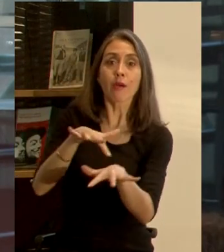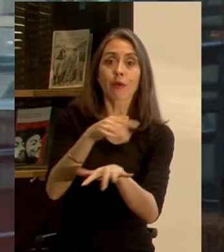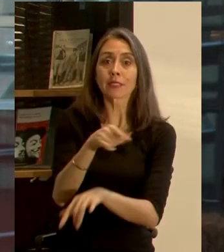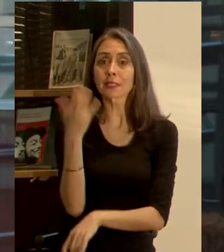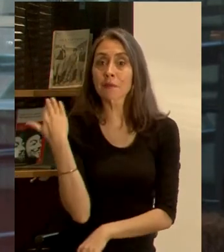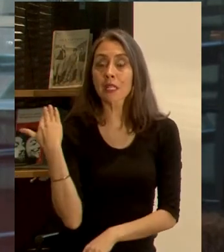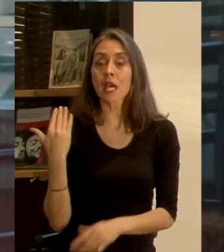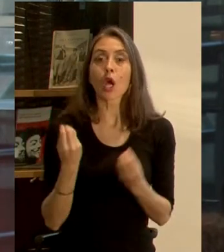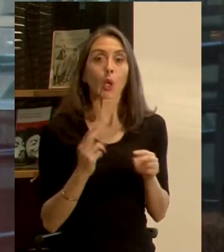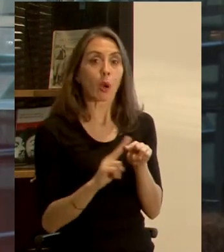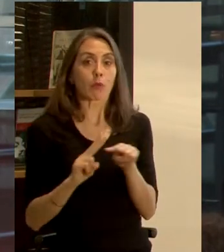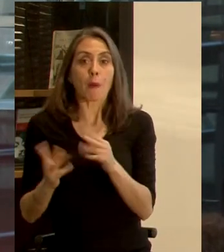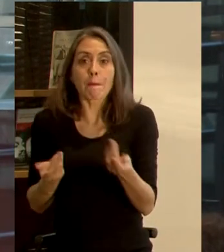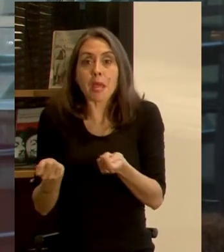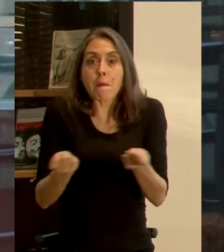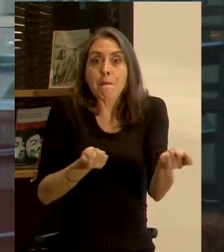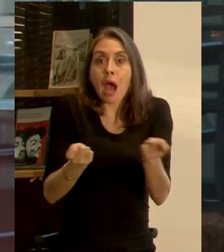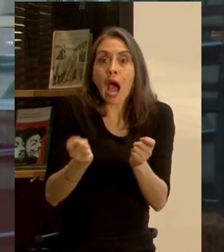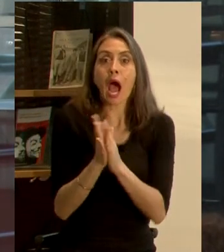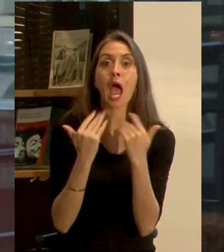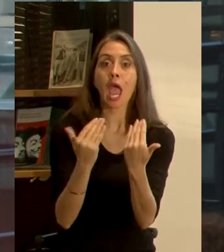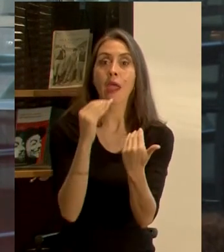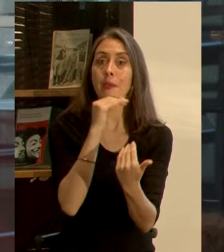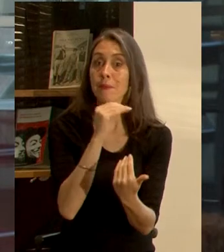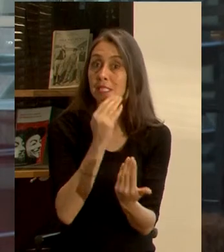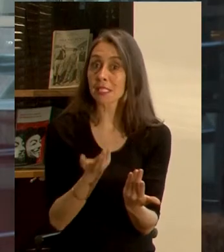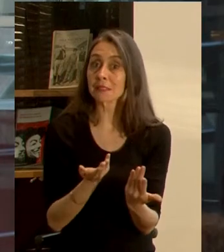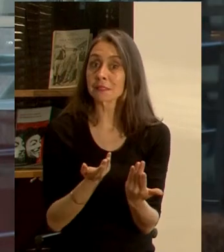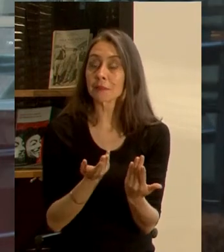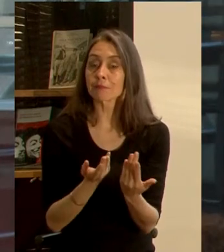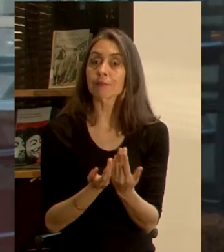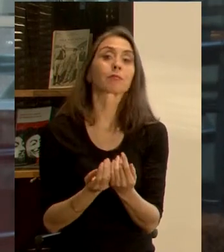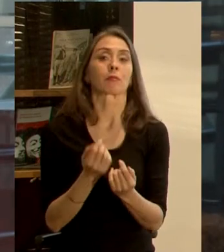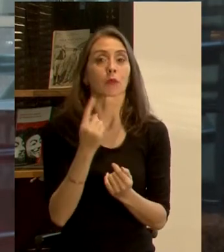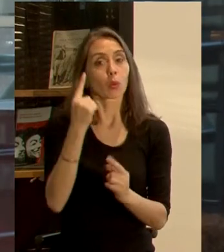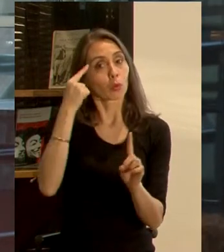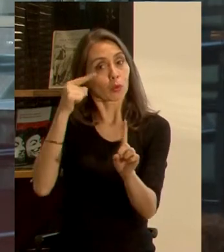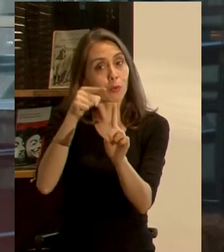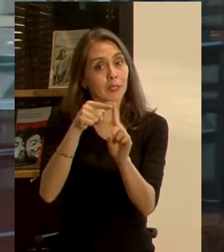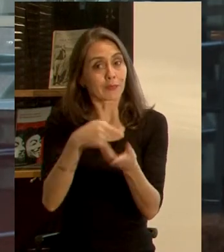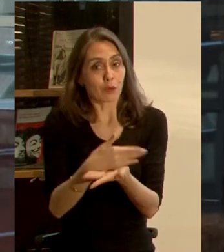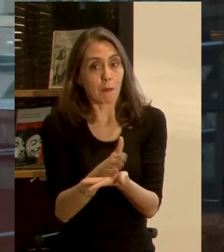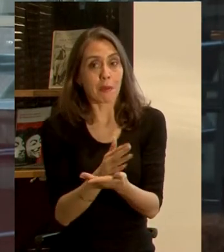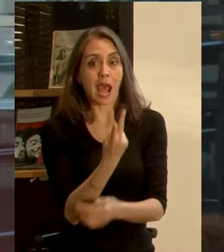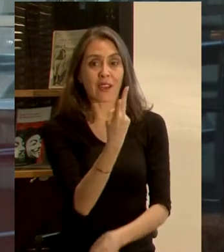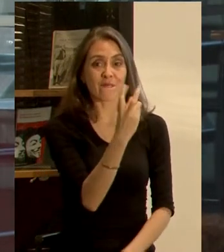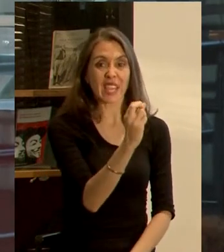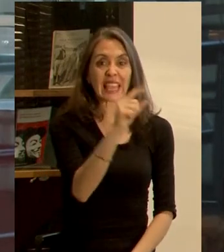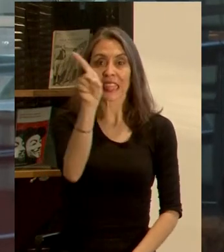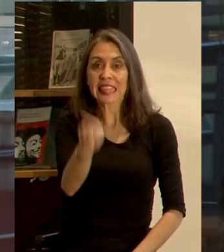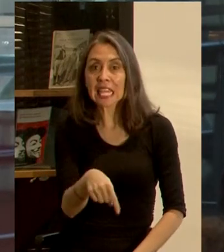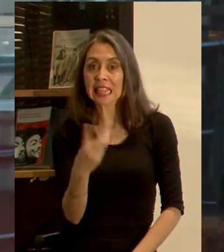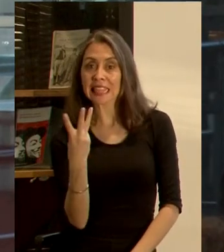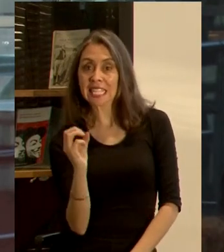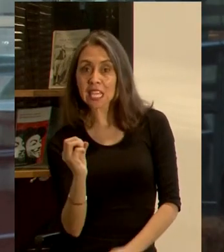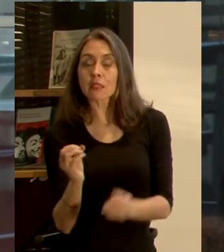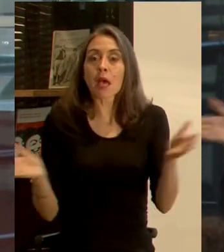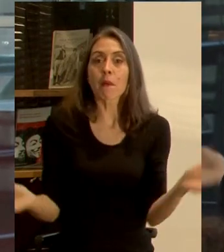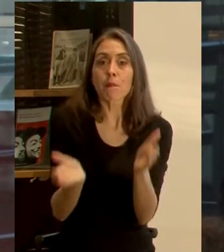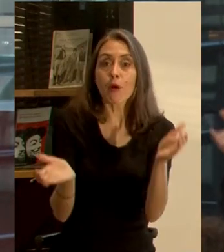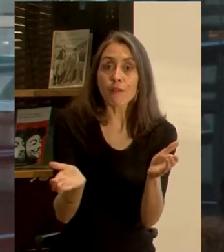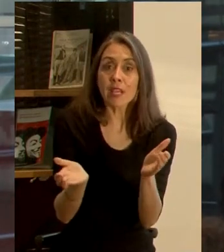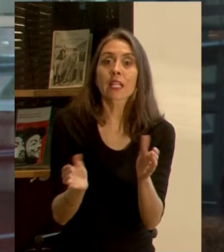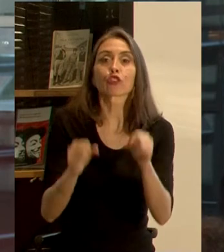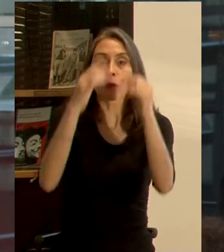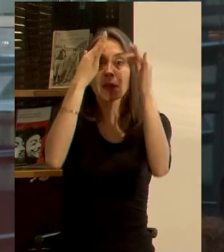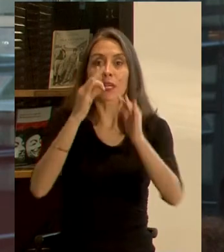a estar preparadas para manejar estas emergencias. En efecto, uno de los propósitos de la Agenda 2030 es propiciar la adopción de medidas